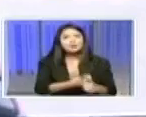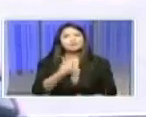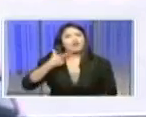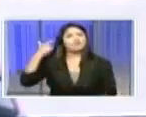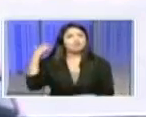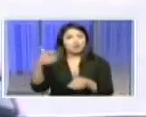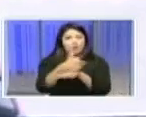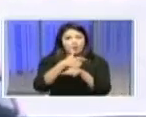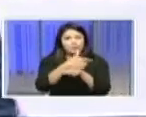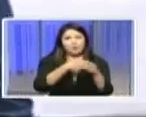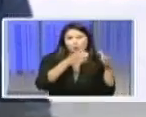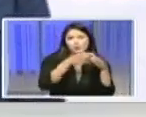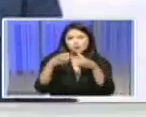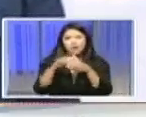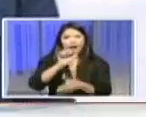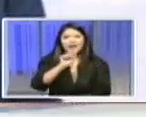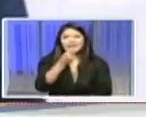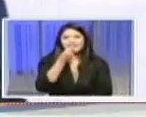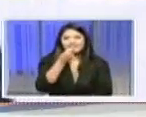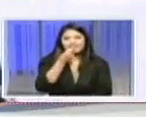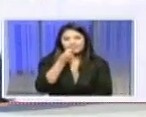burguesa.